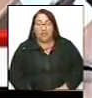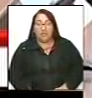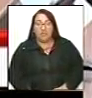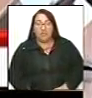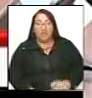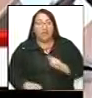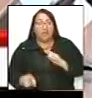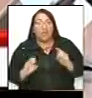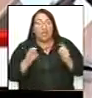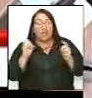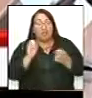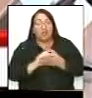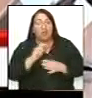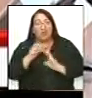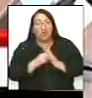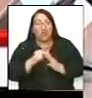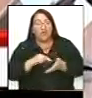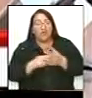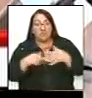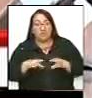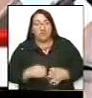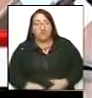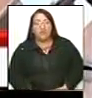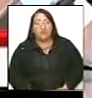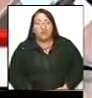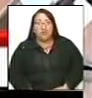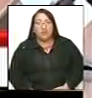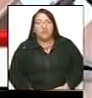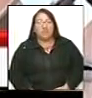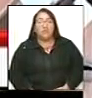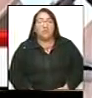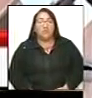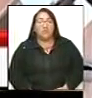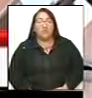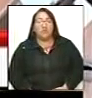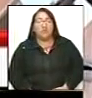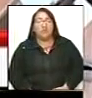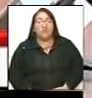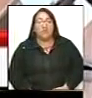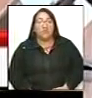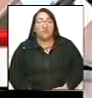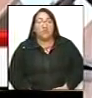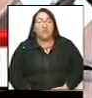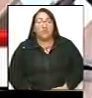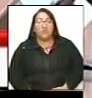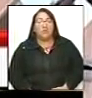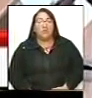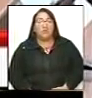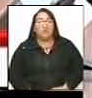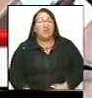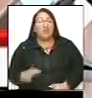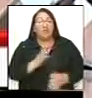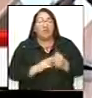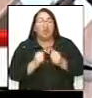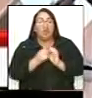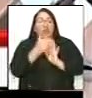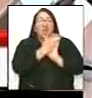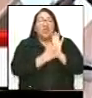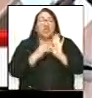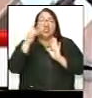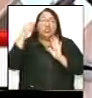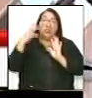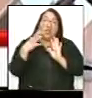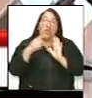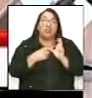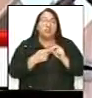tienen proyectos a los cuales se encargan de financiar proyectos justamente paneles solares y no sé si esto sería